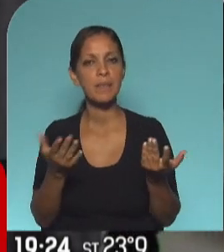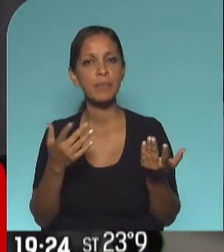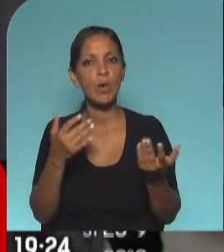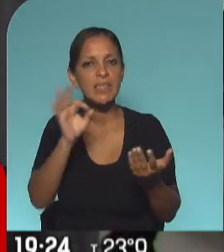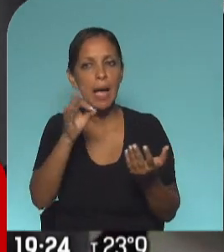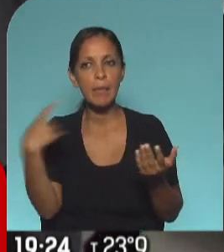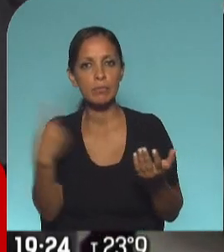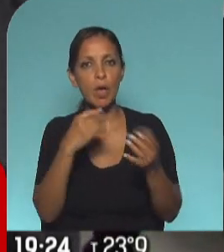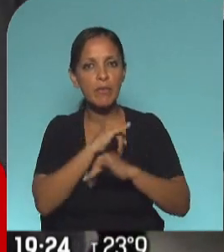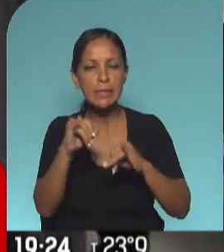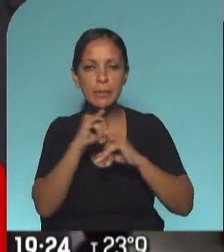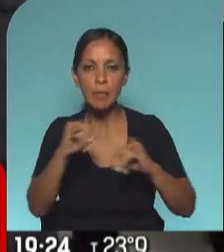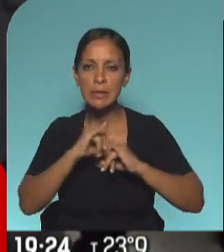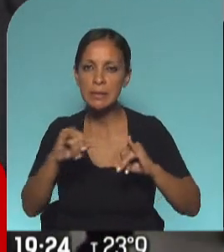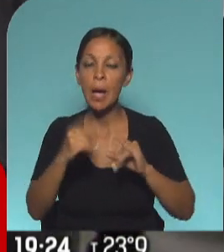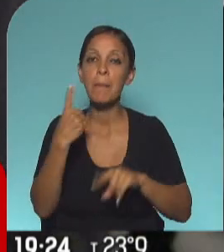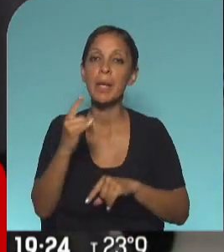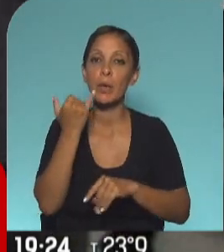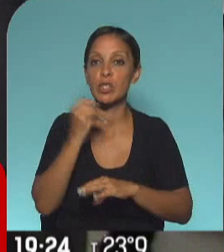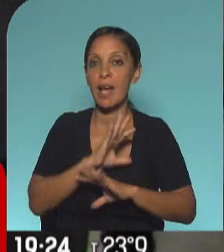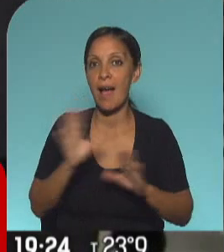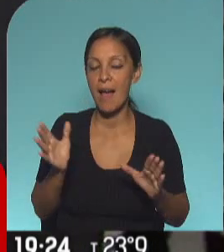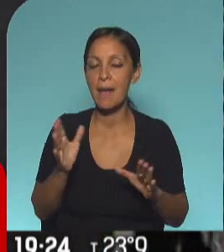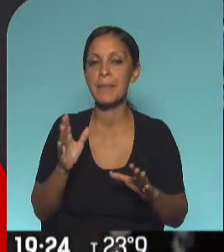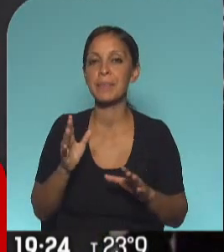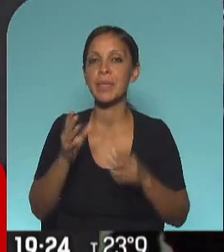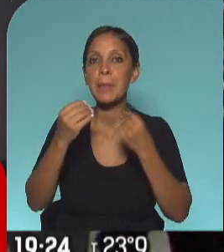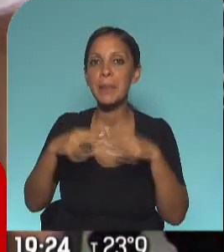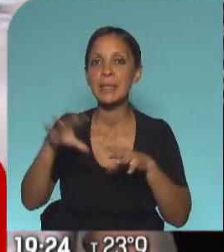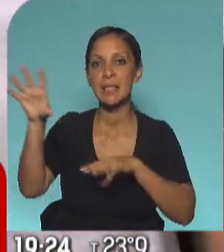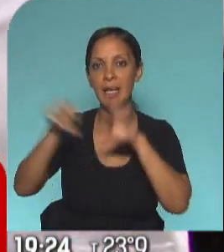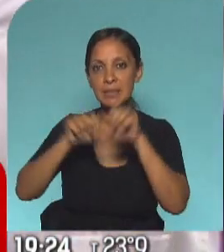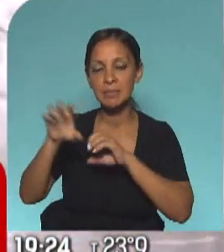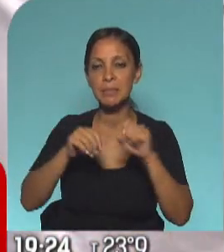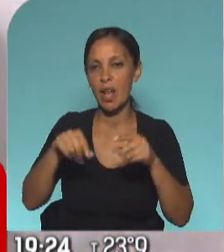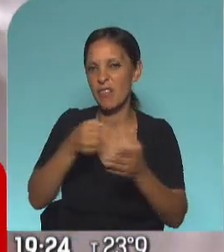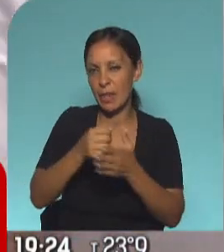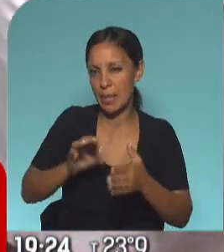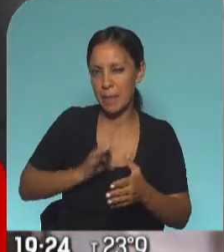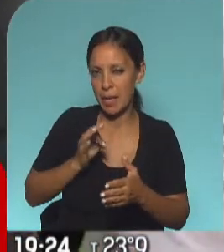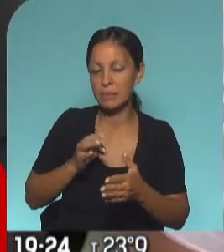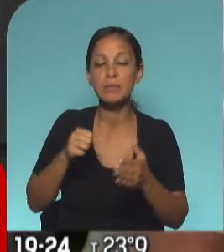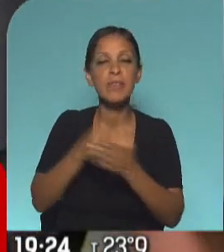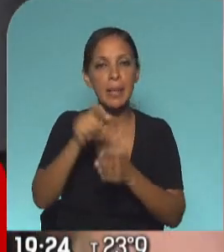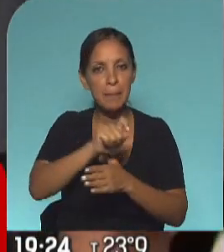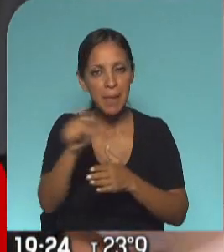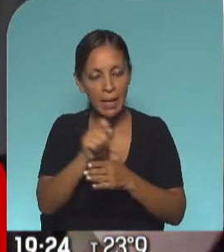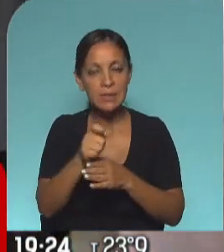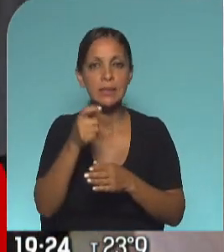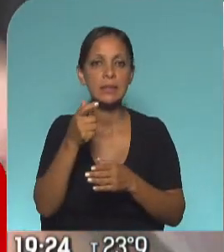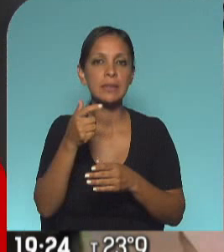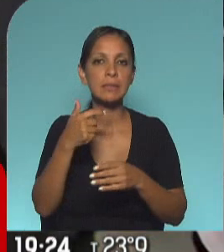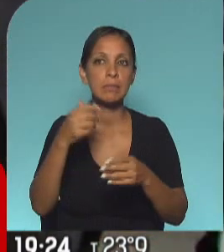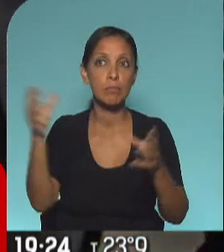informando permanentemente. Ahora, cuando ya lleguen, empiecen a llegar hacia fines de este mes, marzo, ya masivamente las